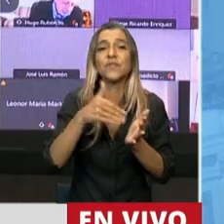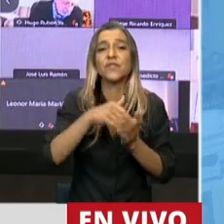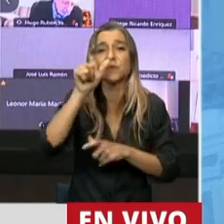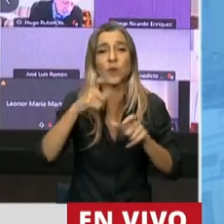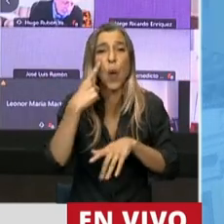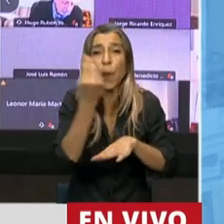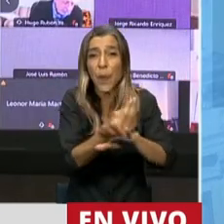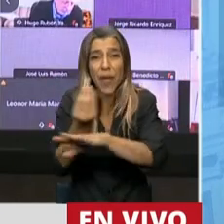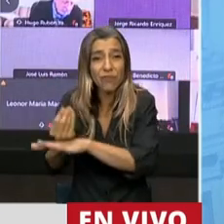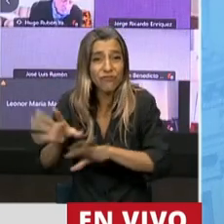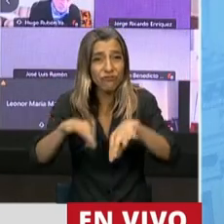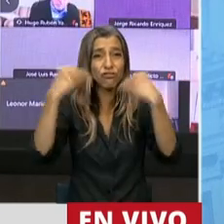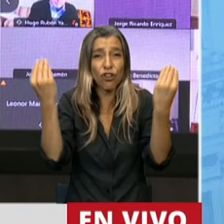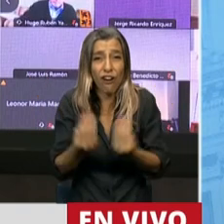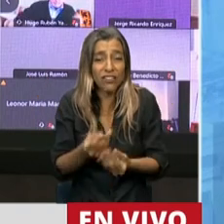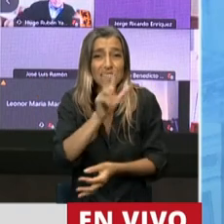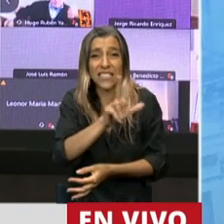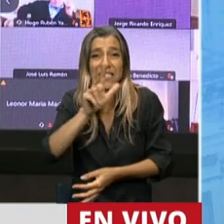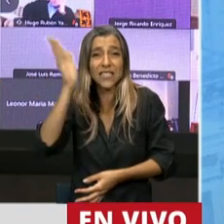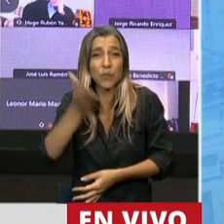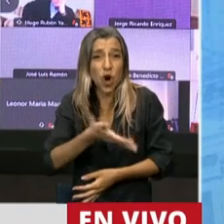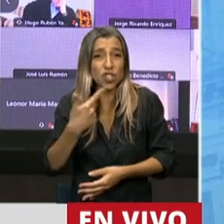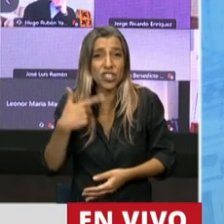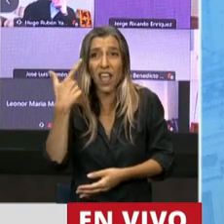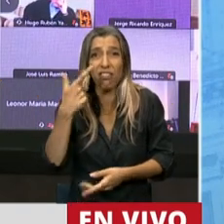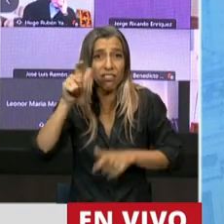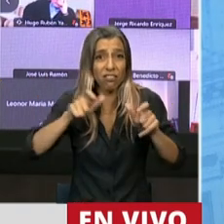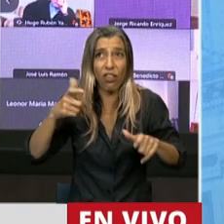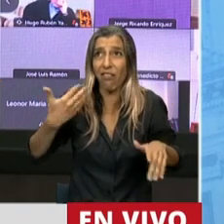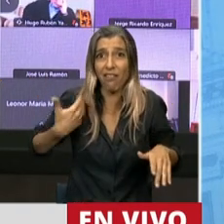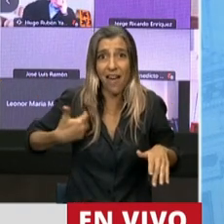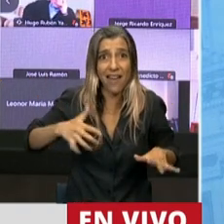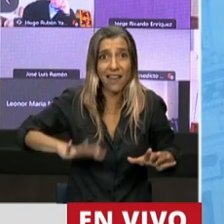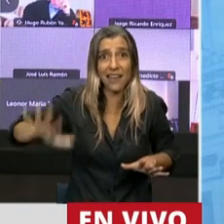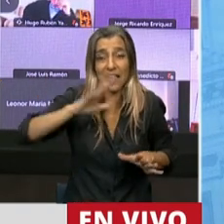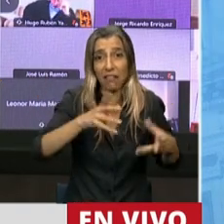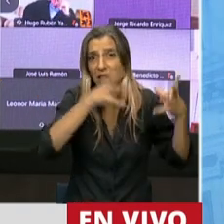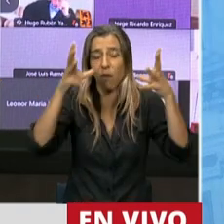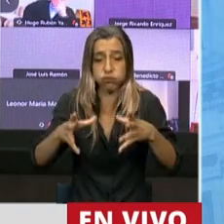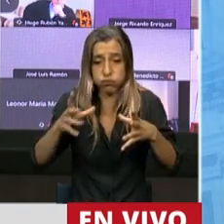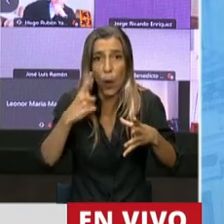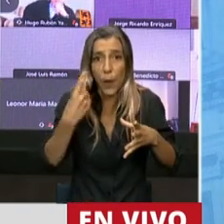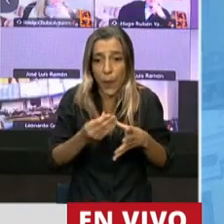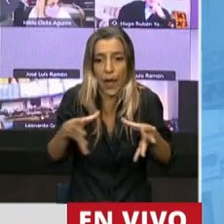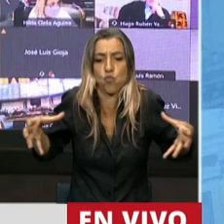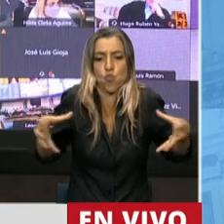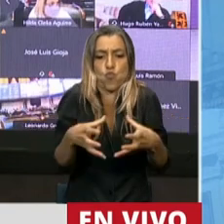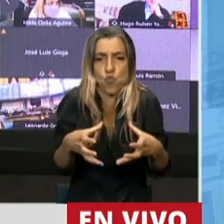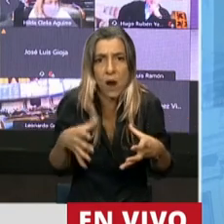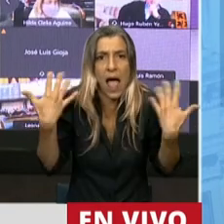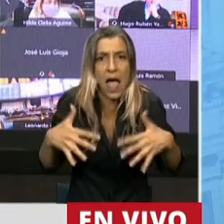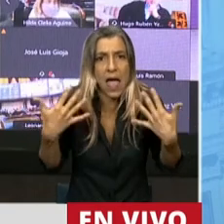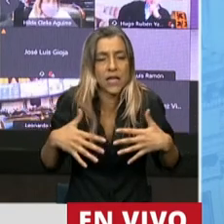población, concentrada en un desborde demográfico de apolítica, de falta de